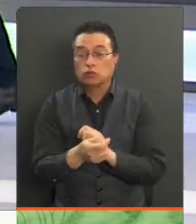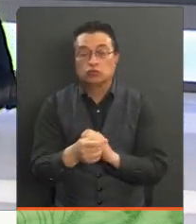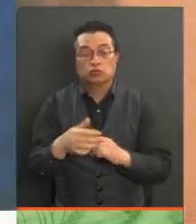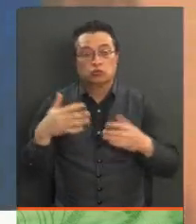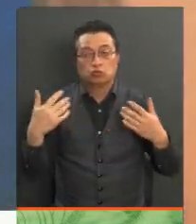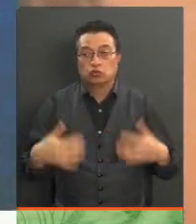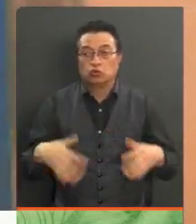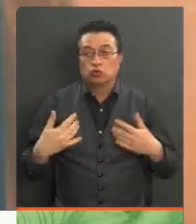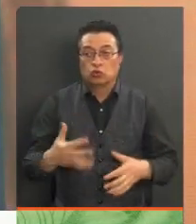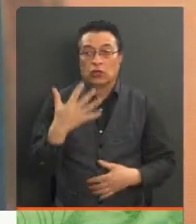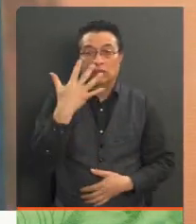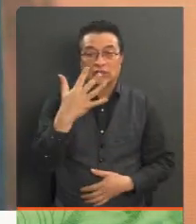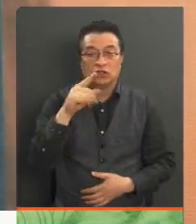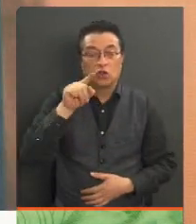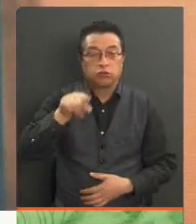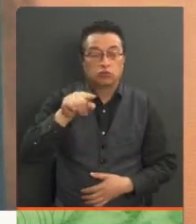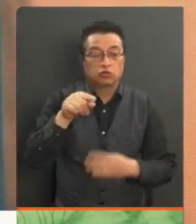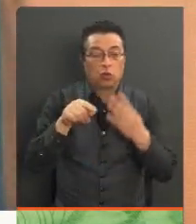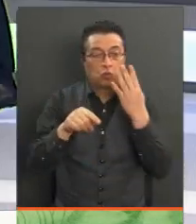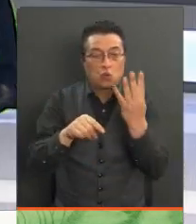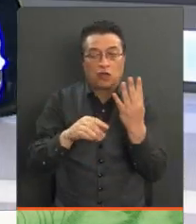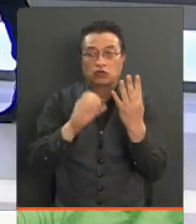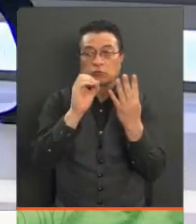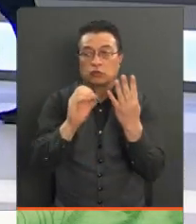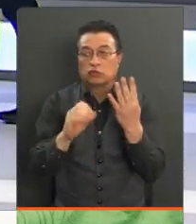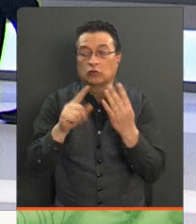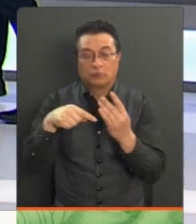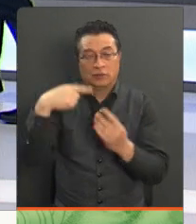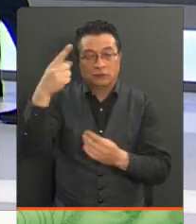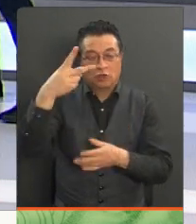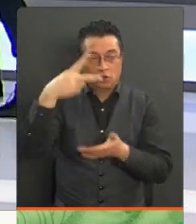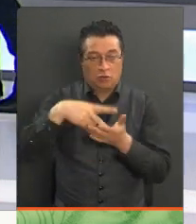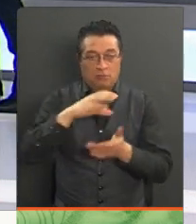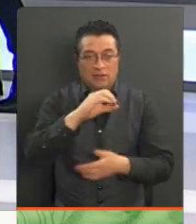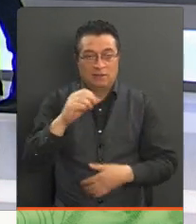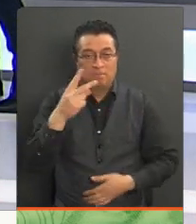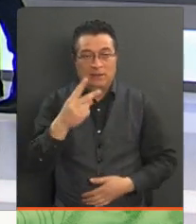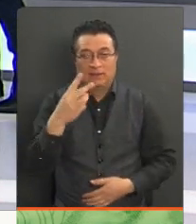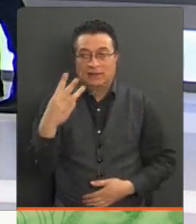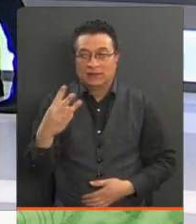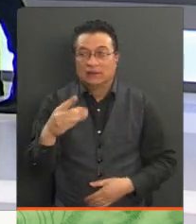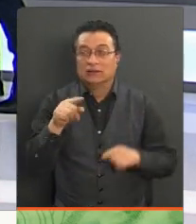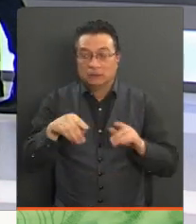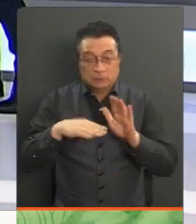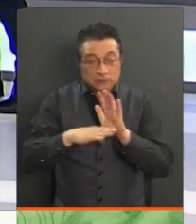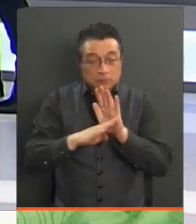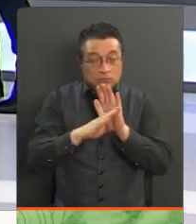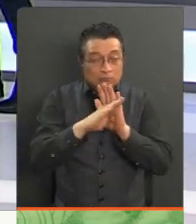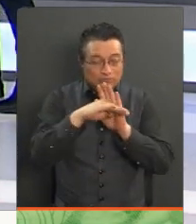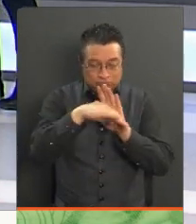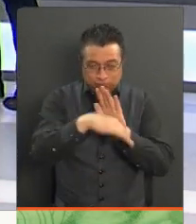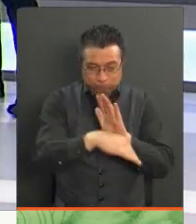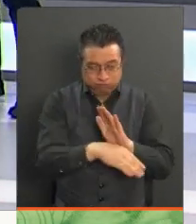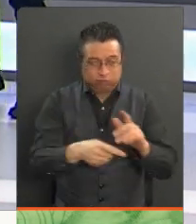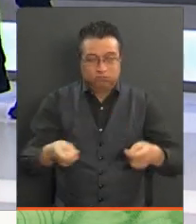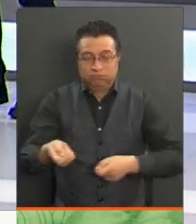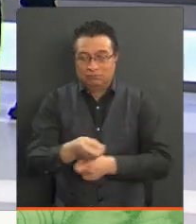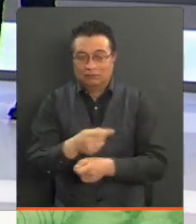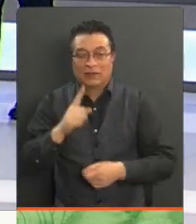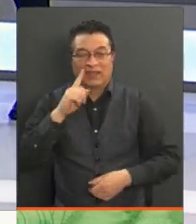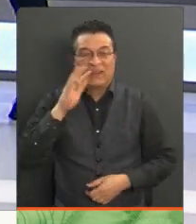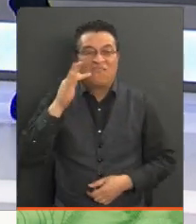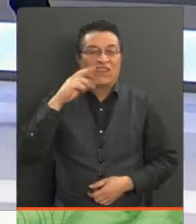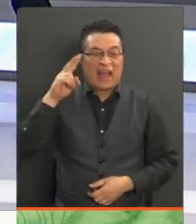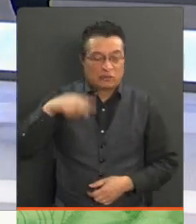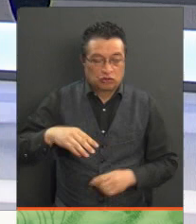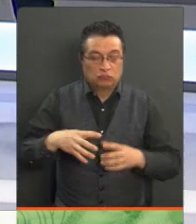a 5,4% para el año 2023. Y aquí, entre crecimiento negativo, decrecimiento e inflación alta, se